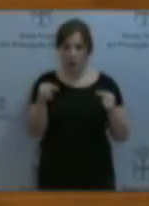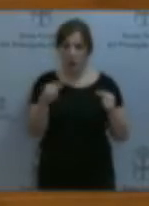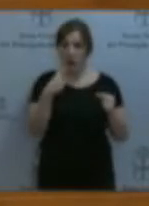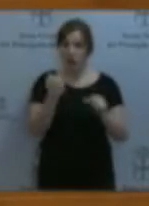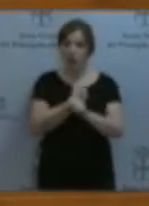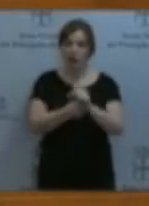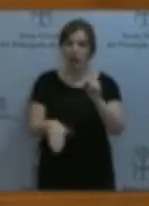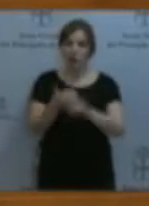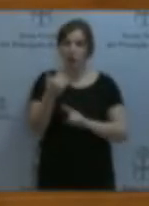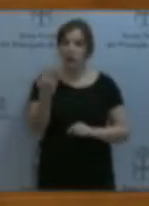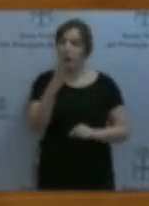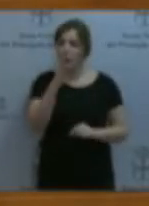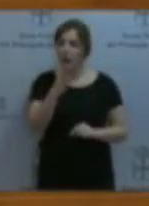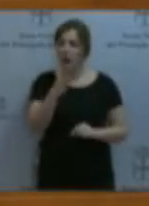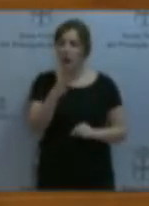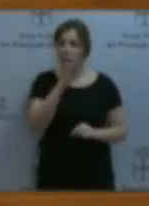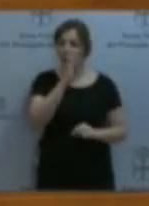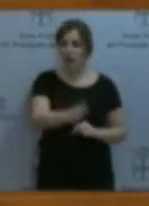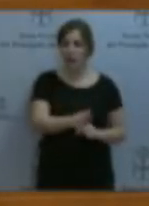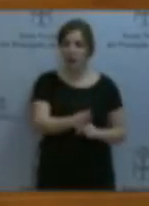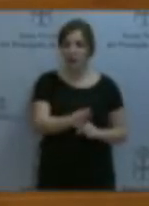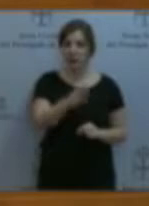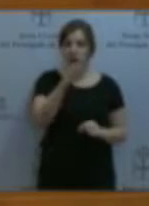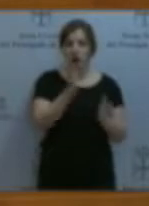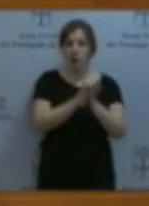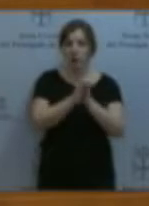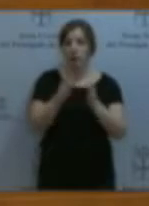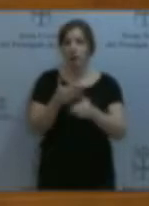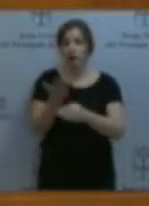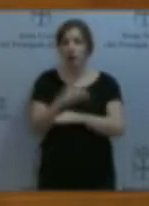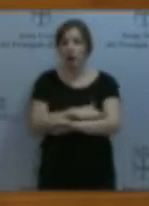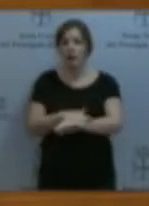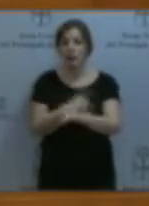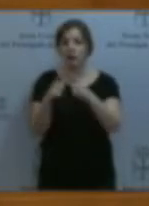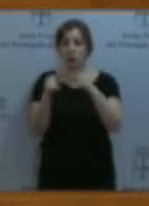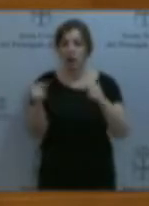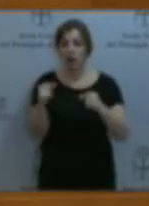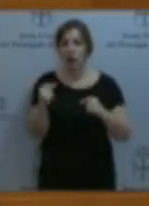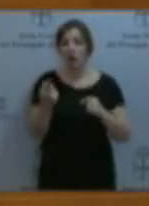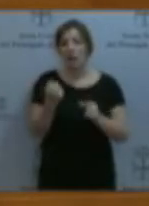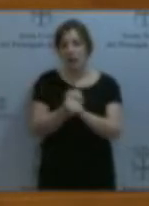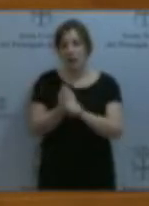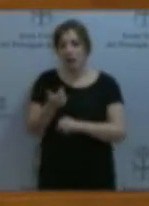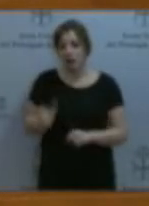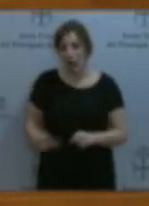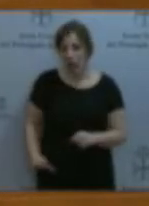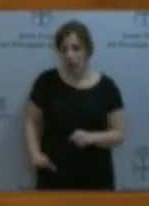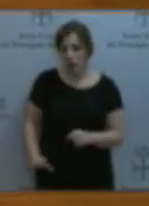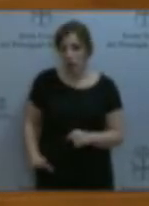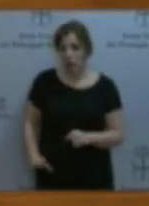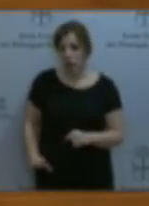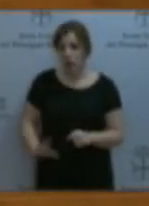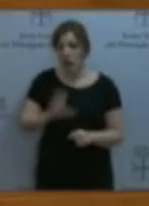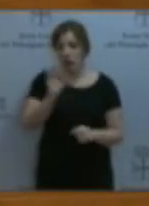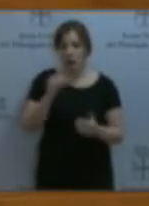trabajo para el que les eligen directamente sus compañeros del Gobierno asturiano, trabajos con salarios, hay que decirlo, nunca menores a los